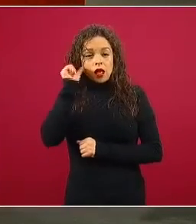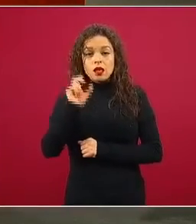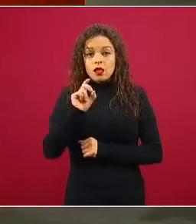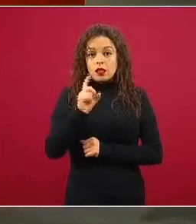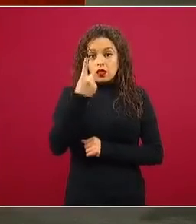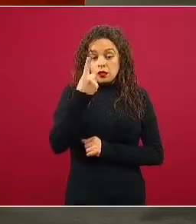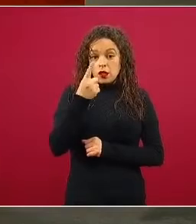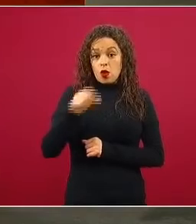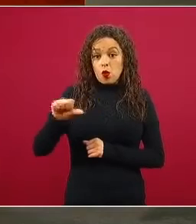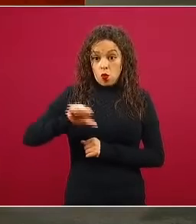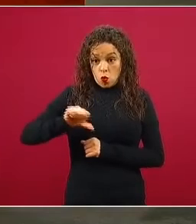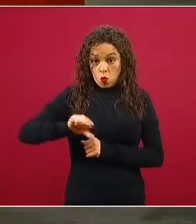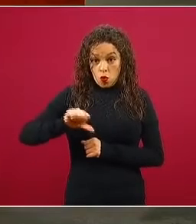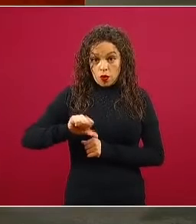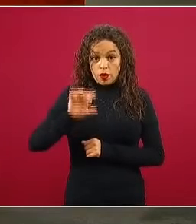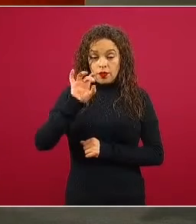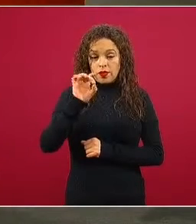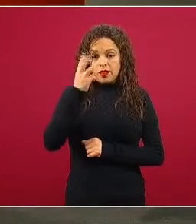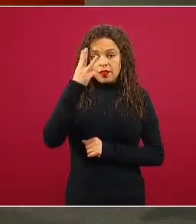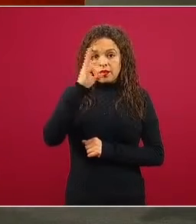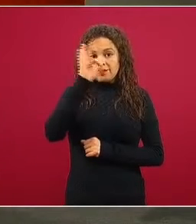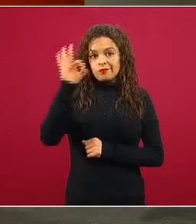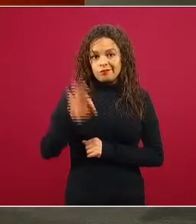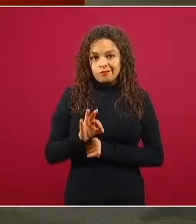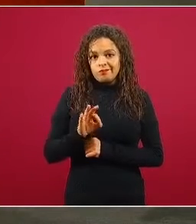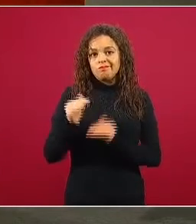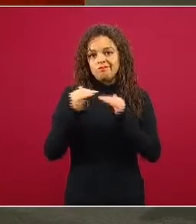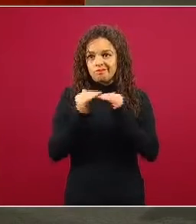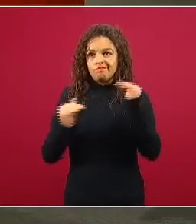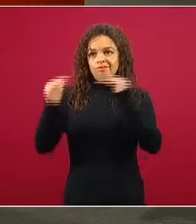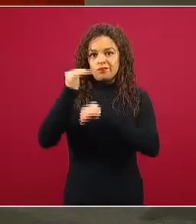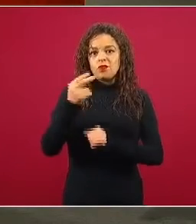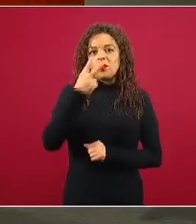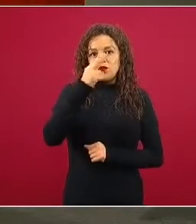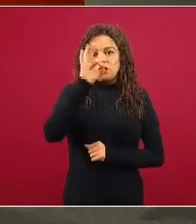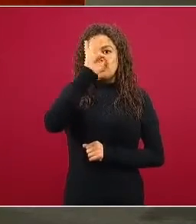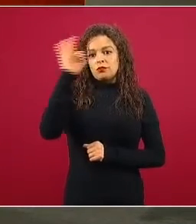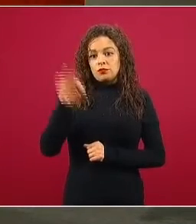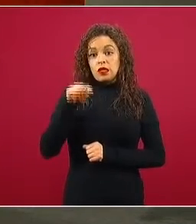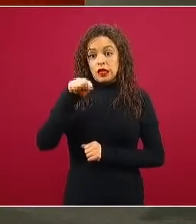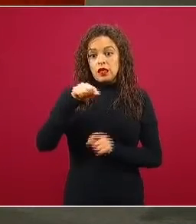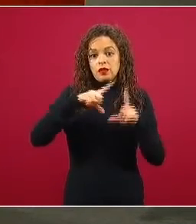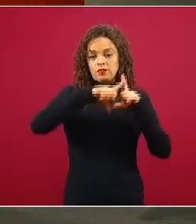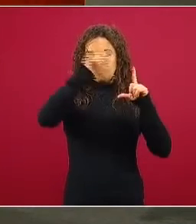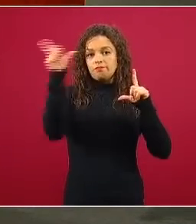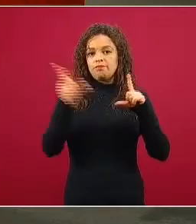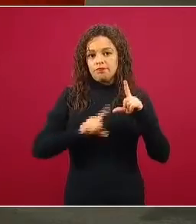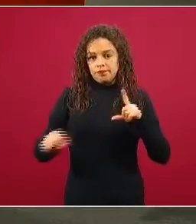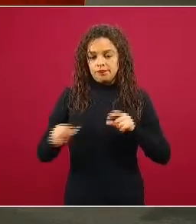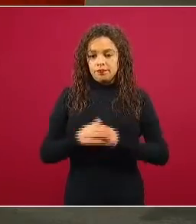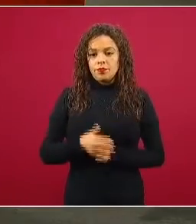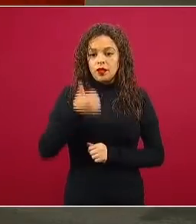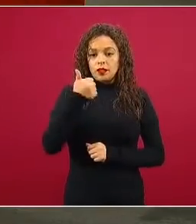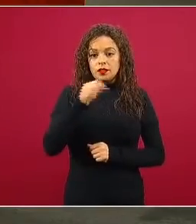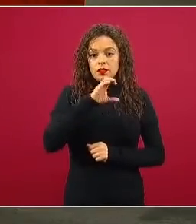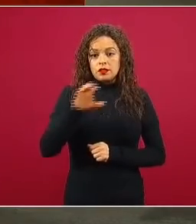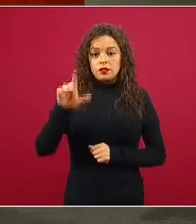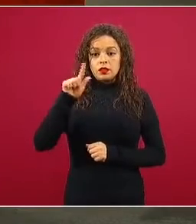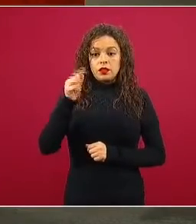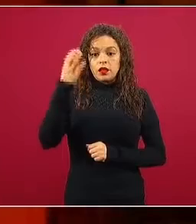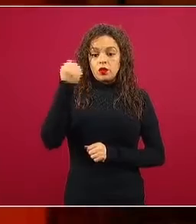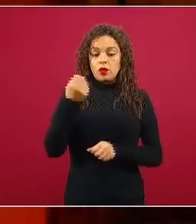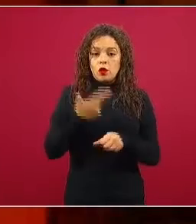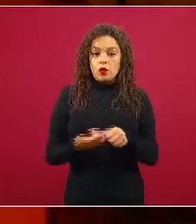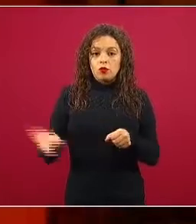se incrementa al 33% y esto es el nacional. Son 679 hospitales los que